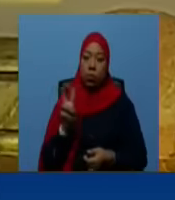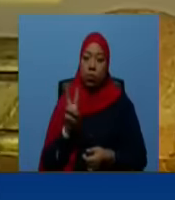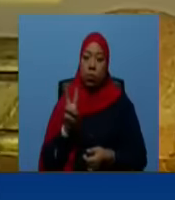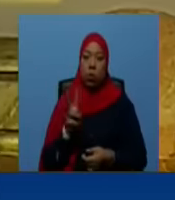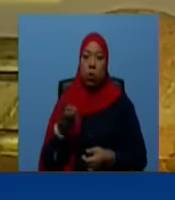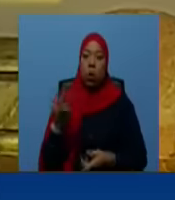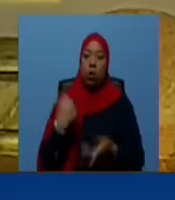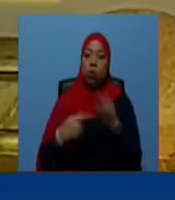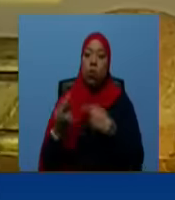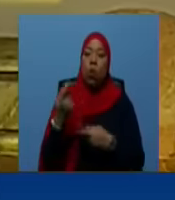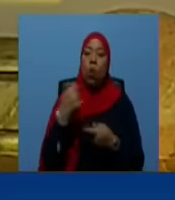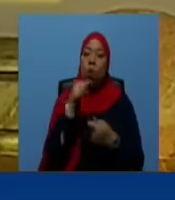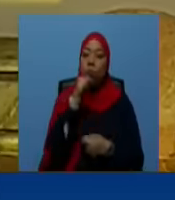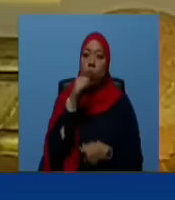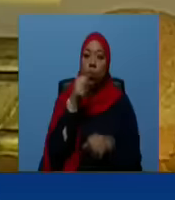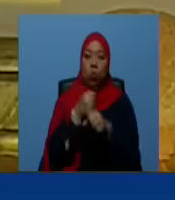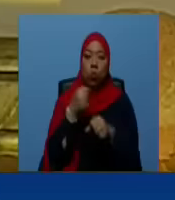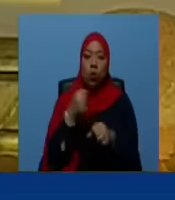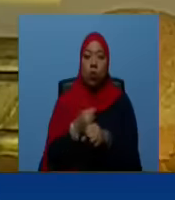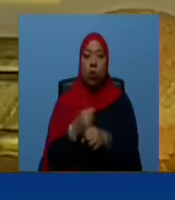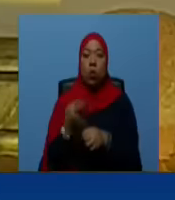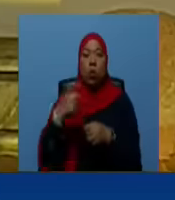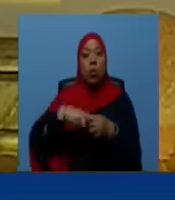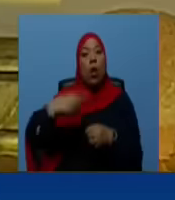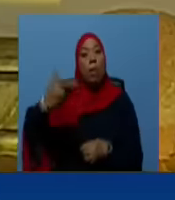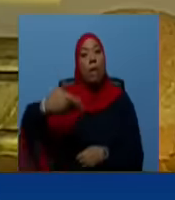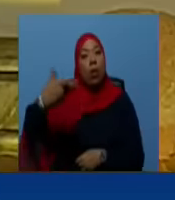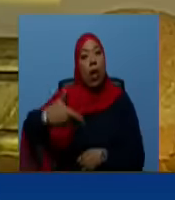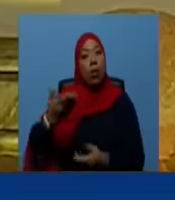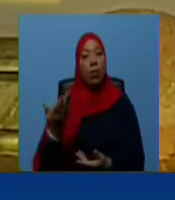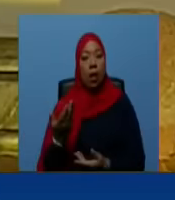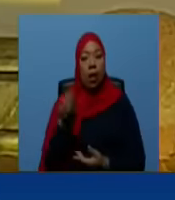tengan acceso al consumo de sus elementos vitales.